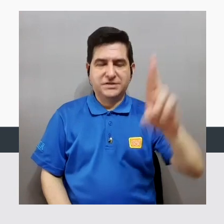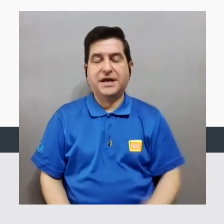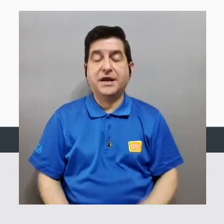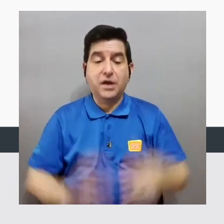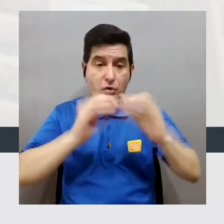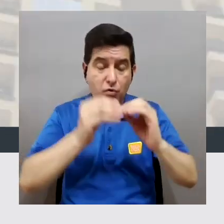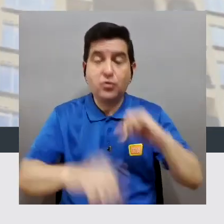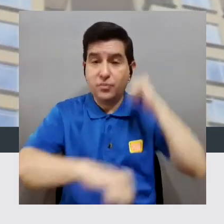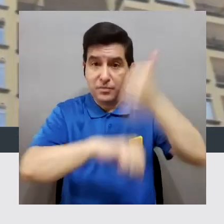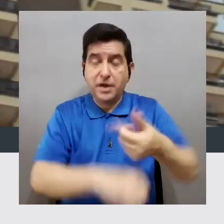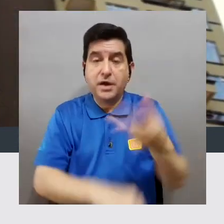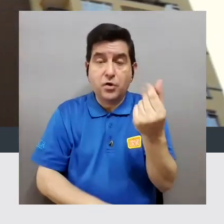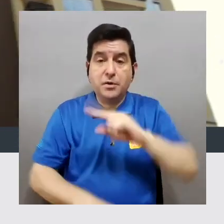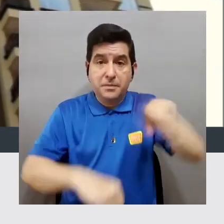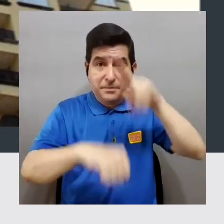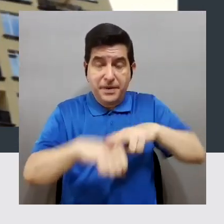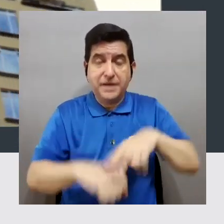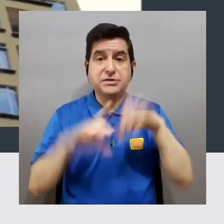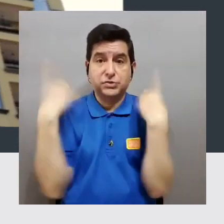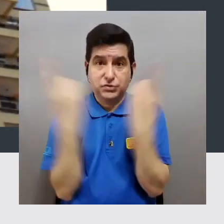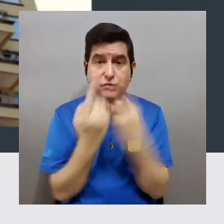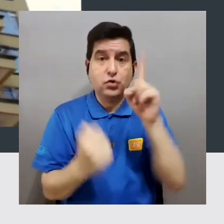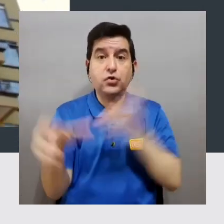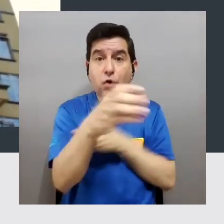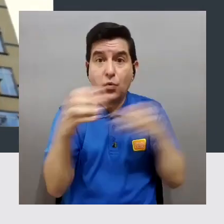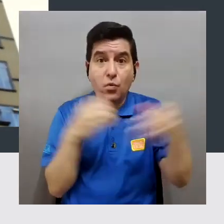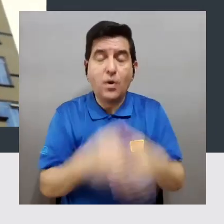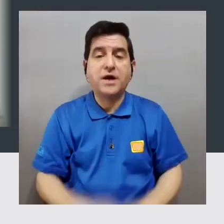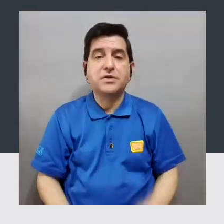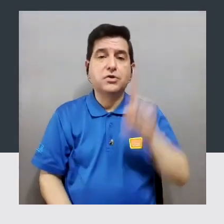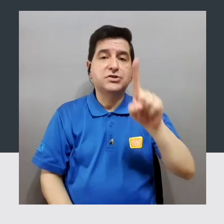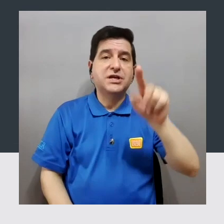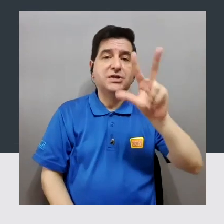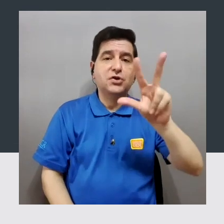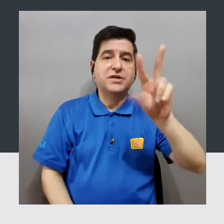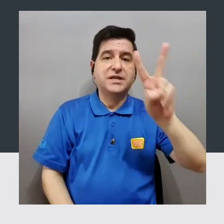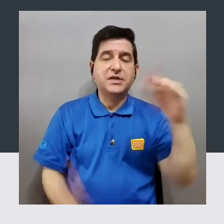por los vendedores, determinó que el precio promedio de los apartamentos de una habitación ronda los